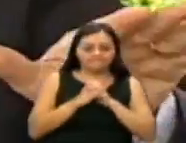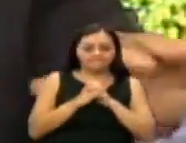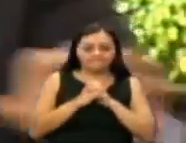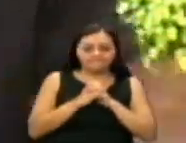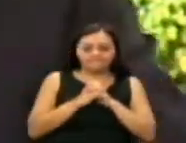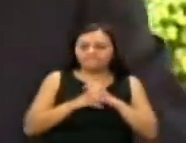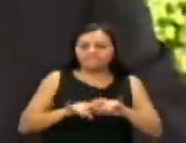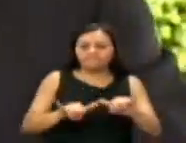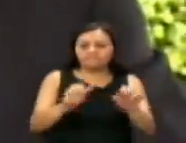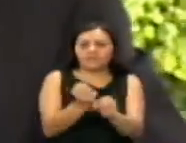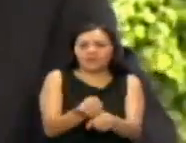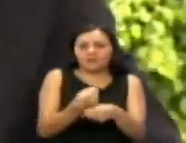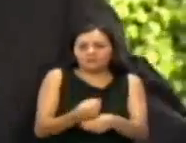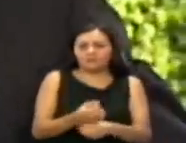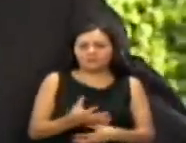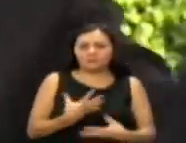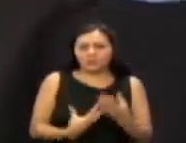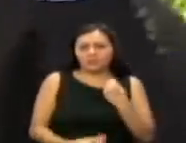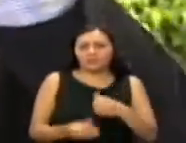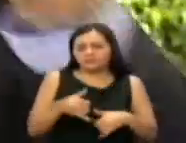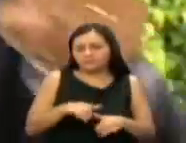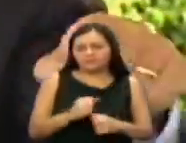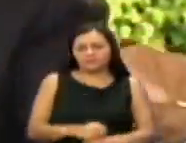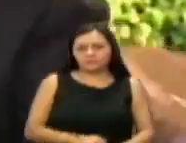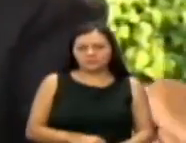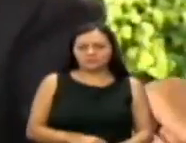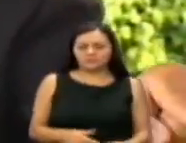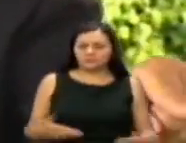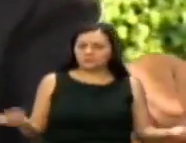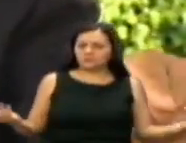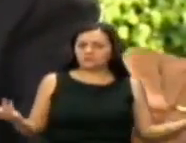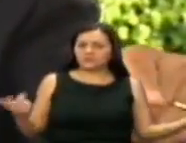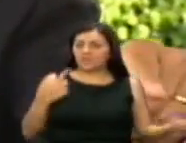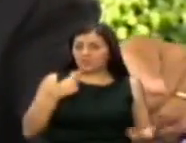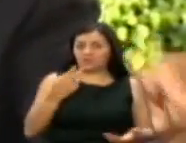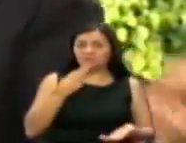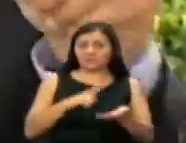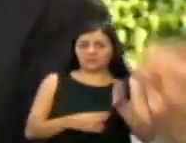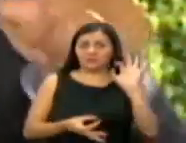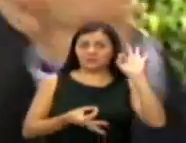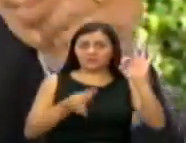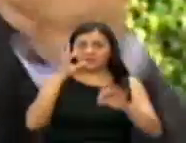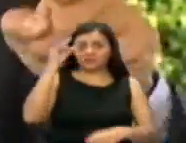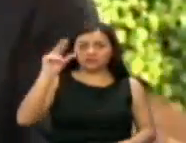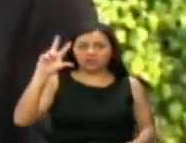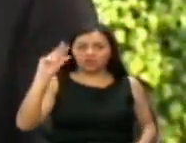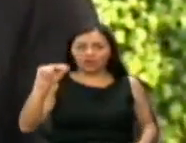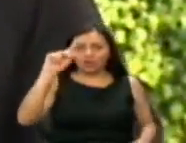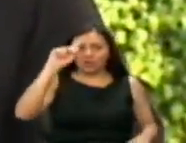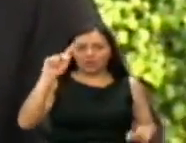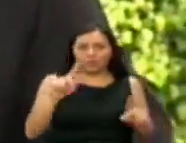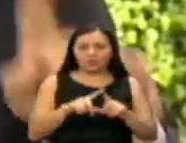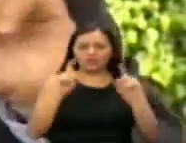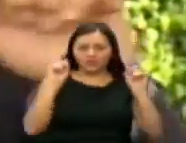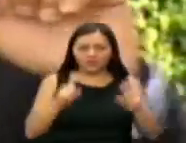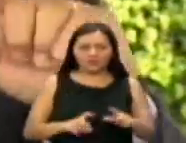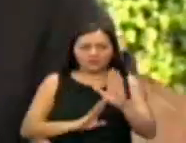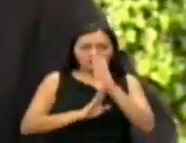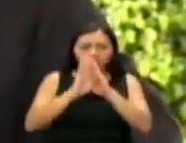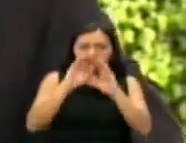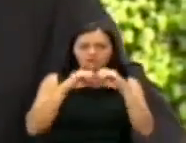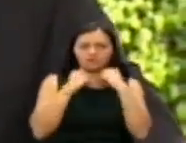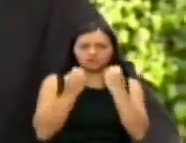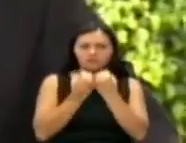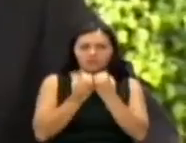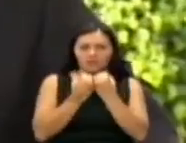extraigamos y que se muera de hambre la gente. Eso directamente lo denuncia la Laudato Si. directamente lo rechaza Laudato Si. Y no hablamos de